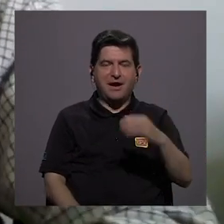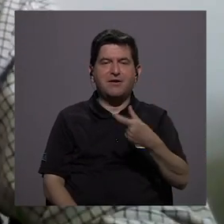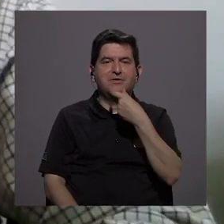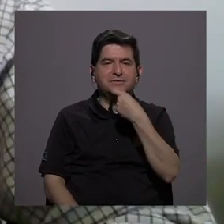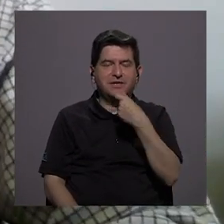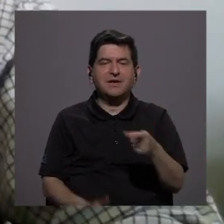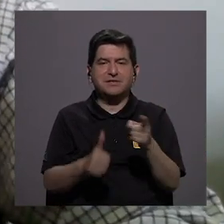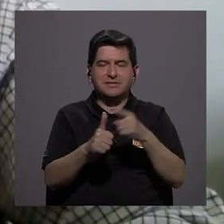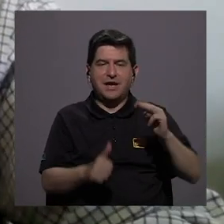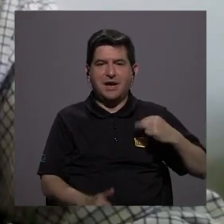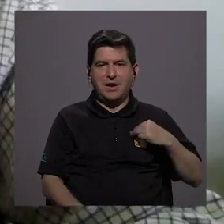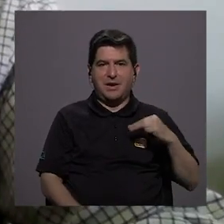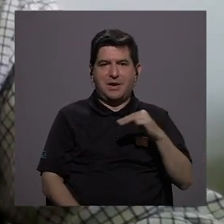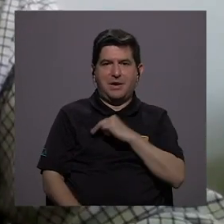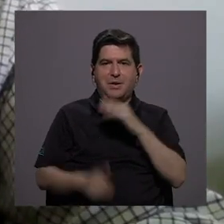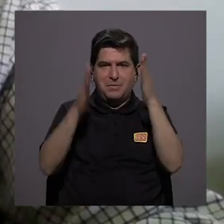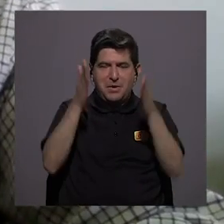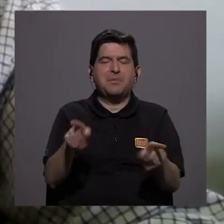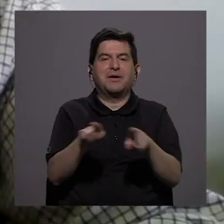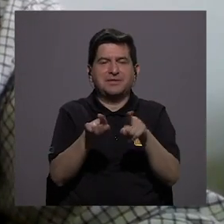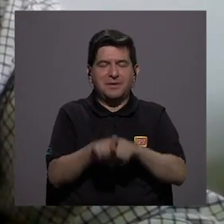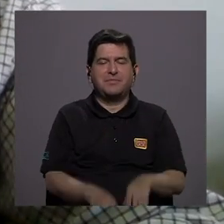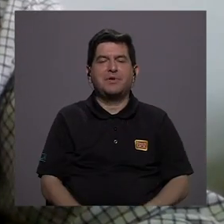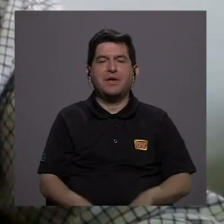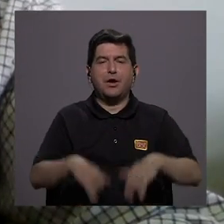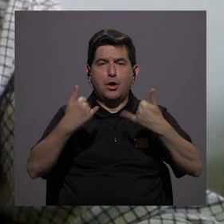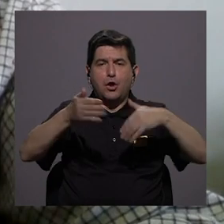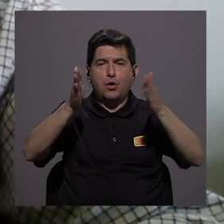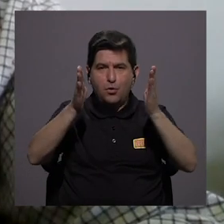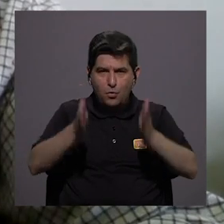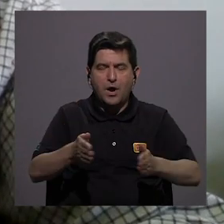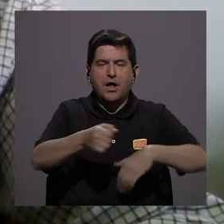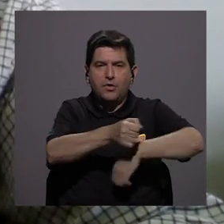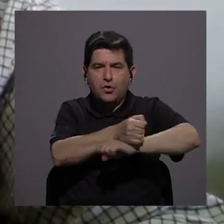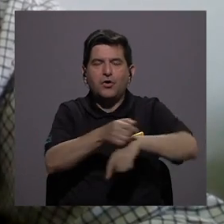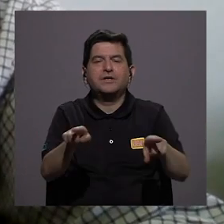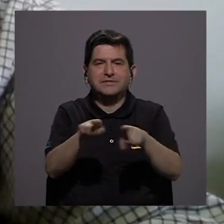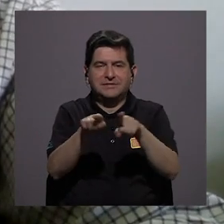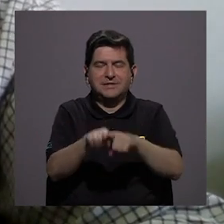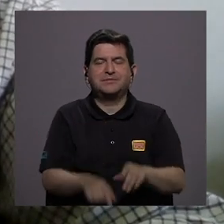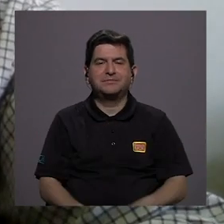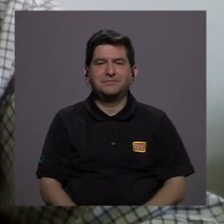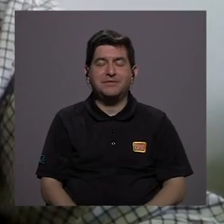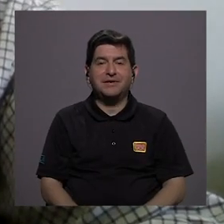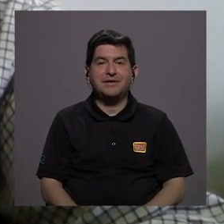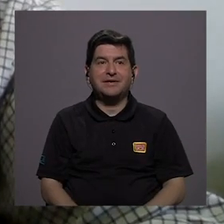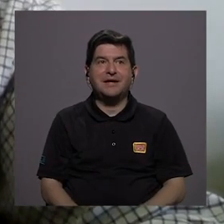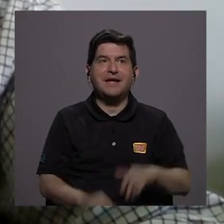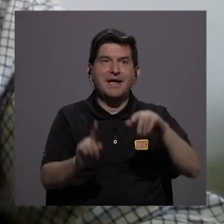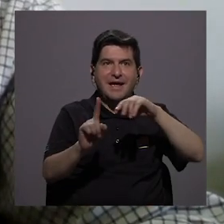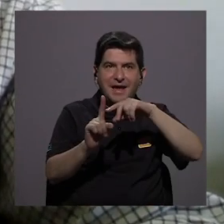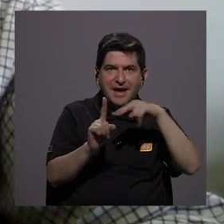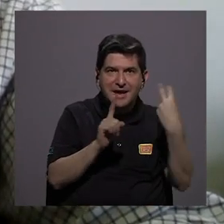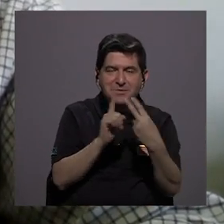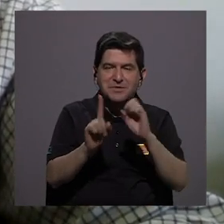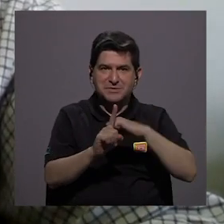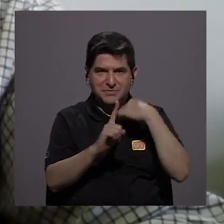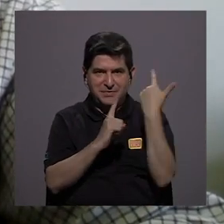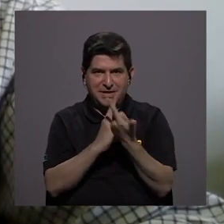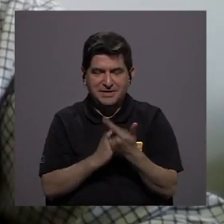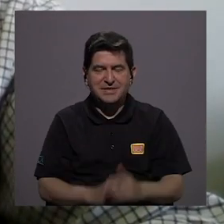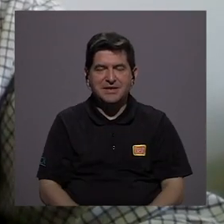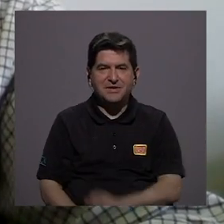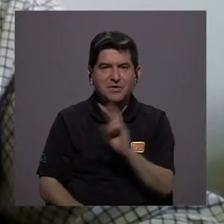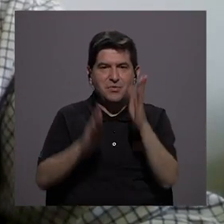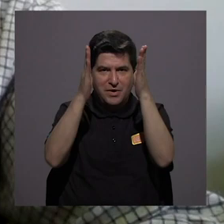Inglaterra estaba también. Futbolistas reconocidos, sí. A mí me parece que desde el punto de vista social, los costarricenses